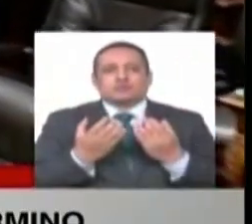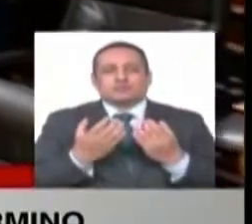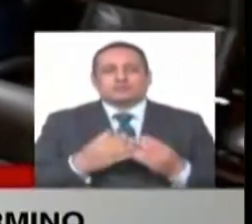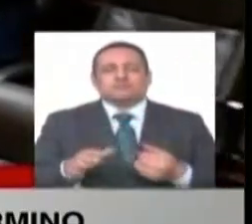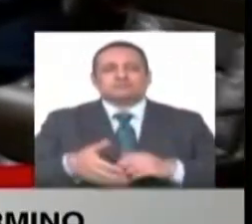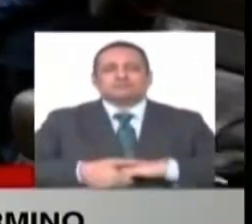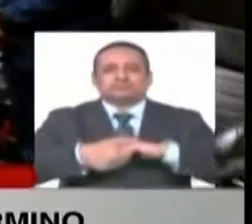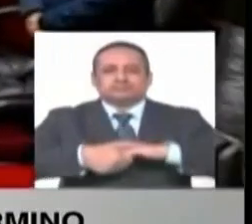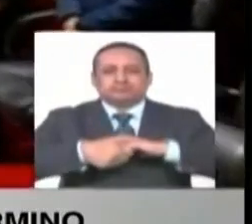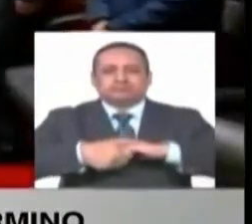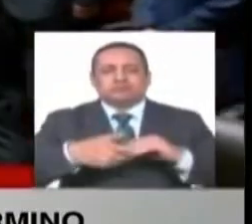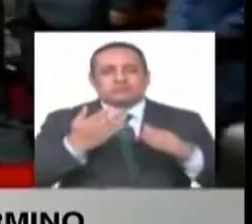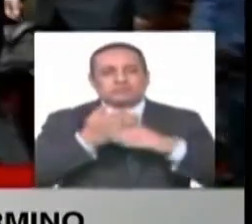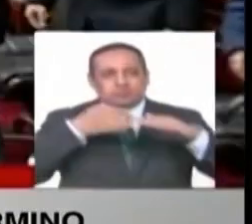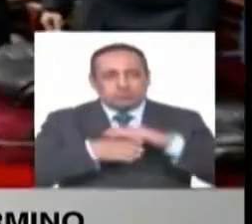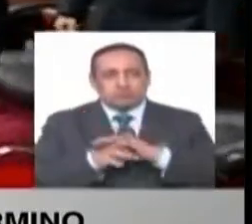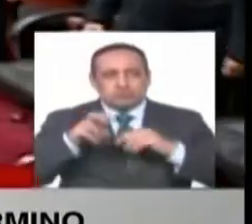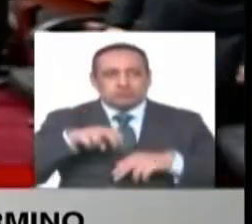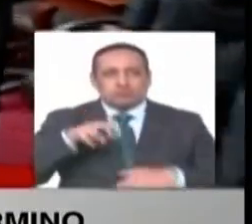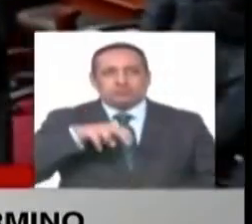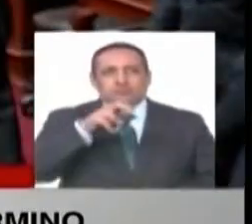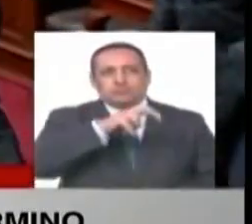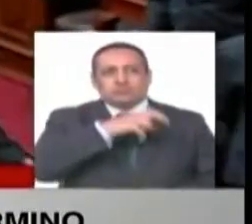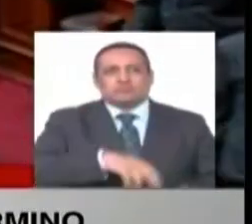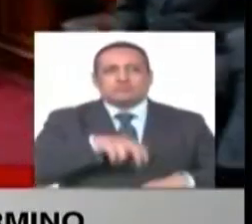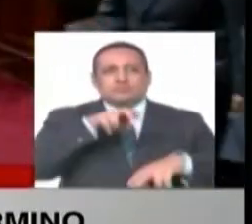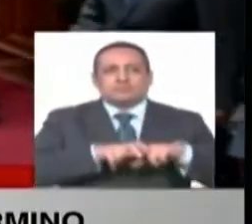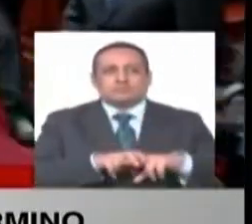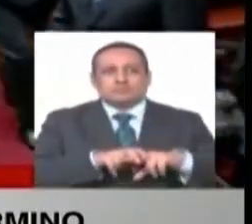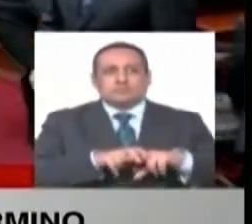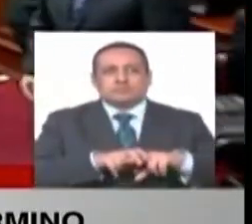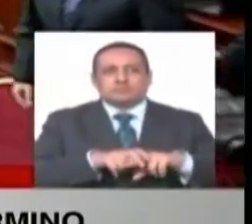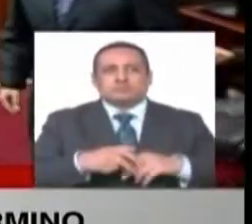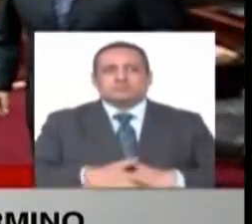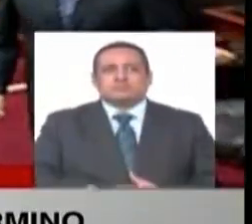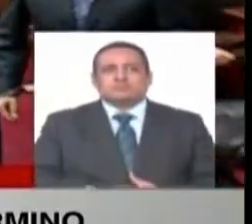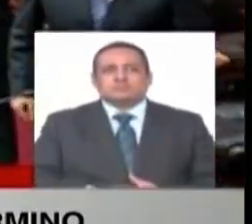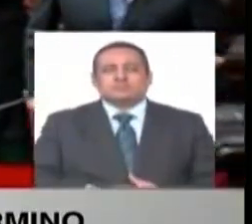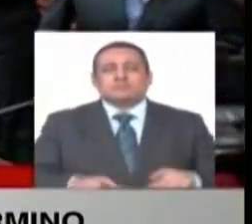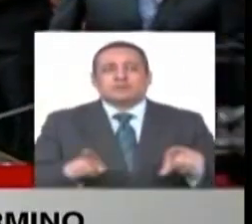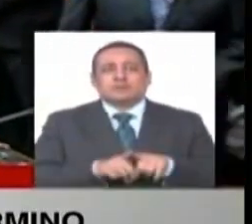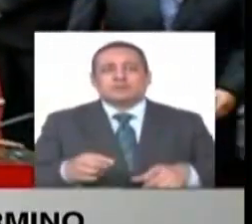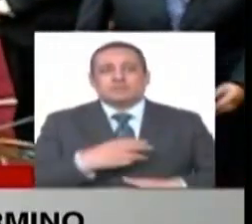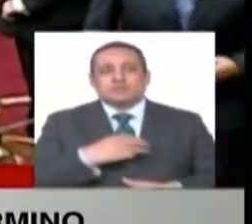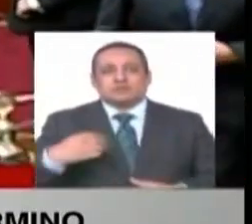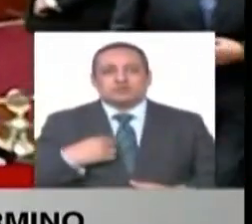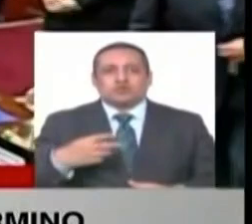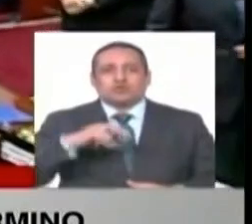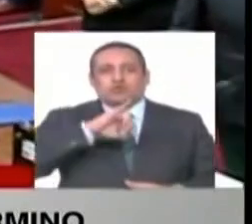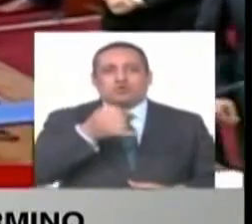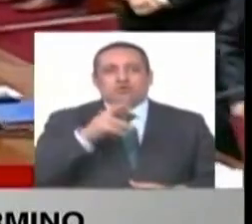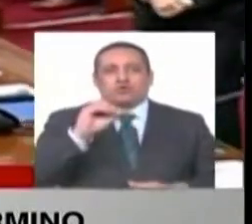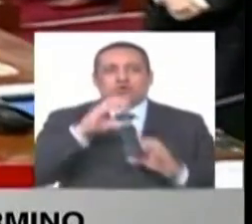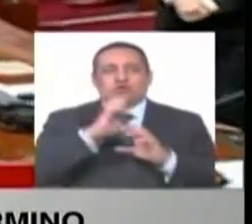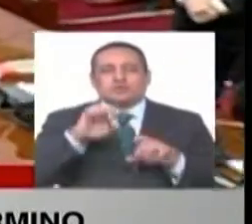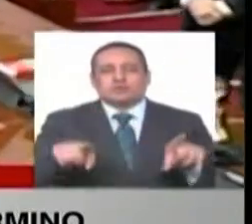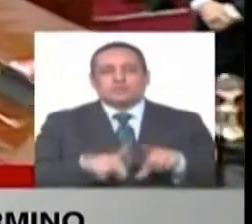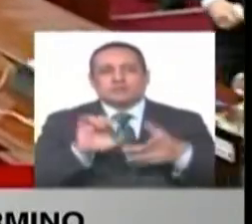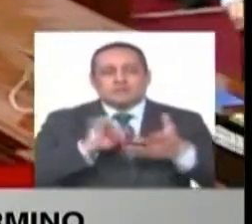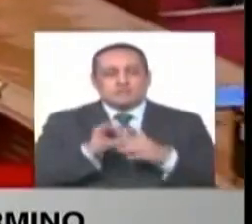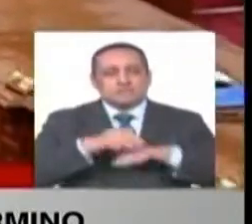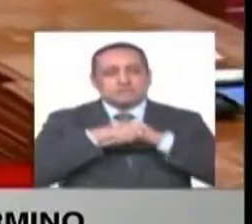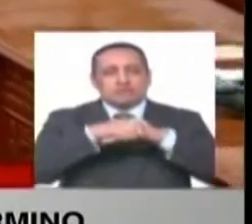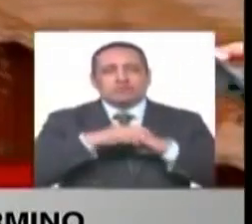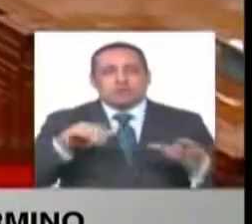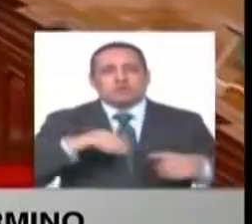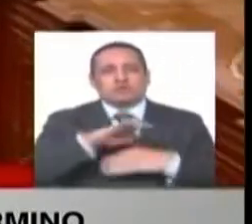Justamente, Eli, esa declaración de la congresista Patricia Chirinos habría molestado a un sector de congresistas que en